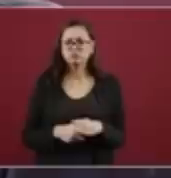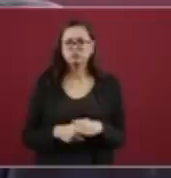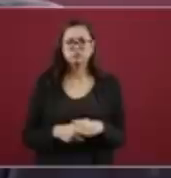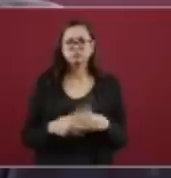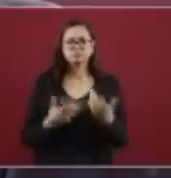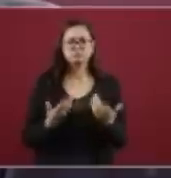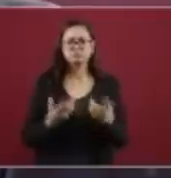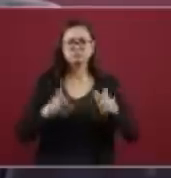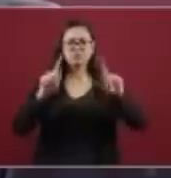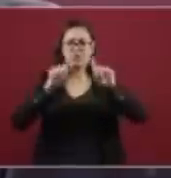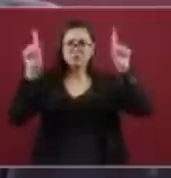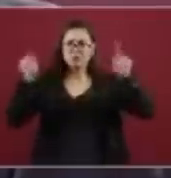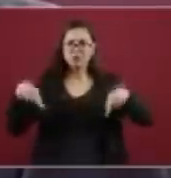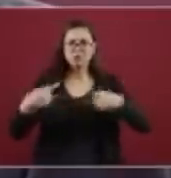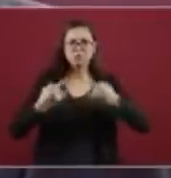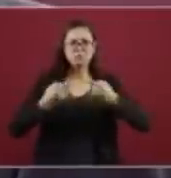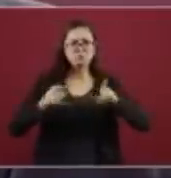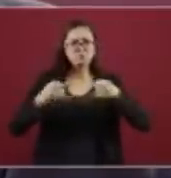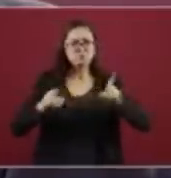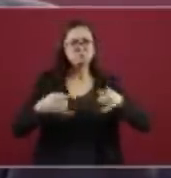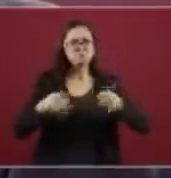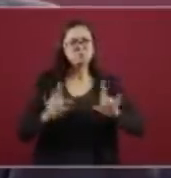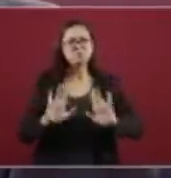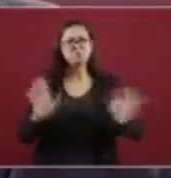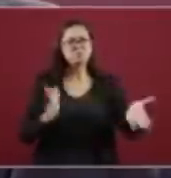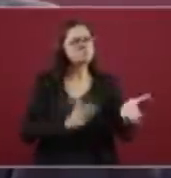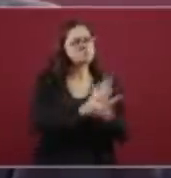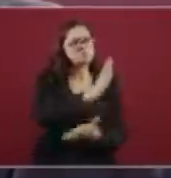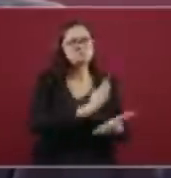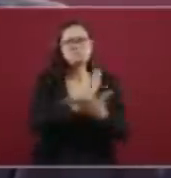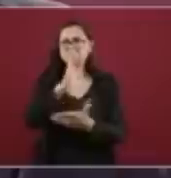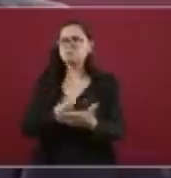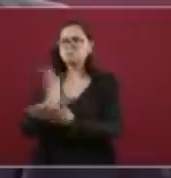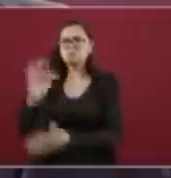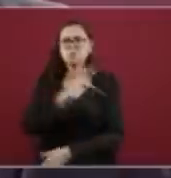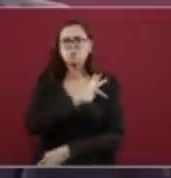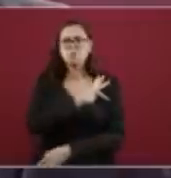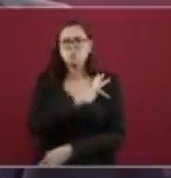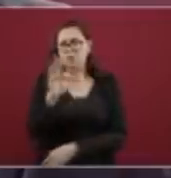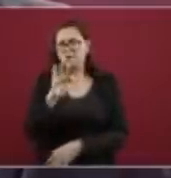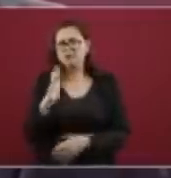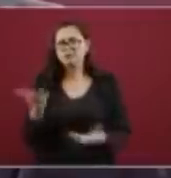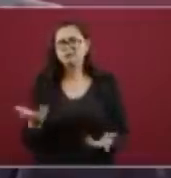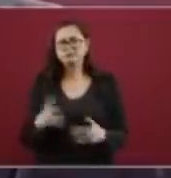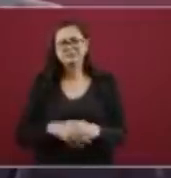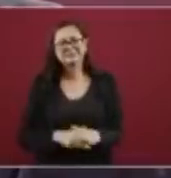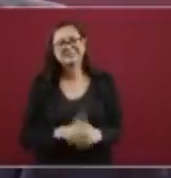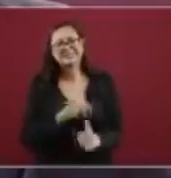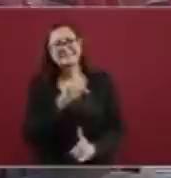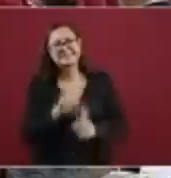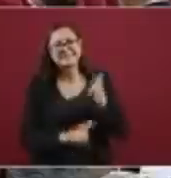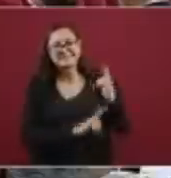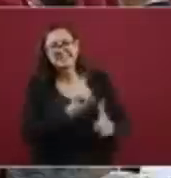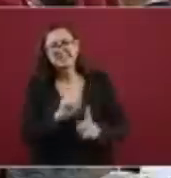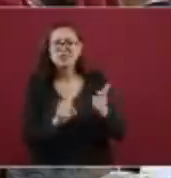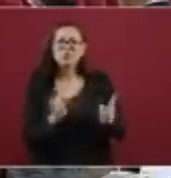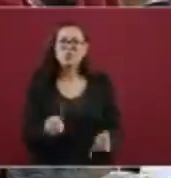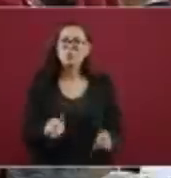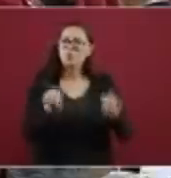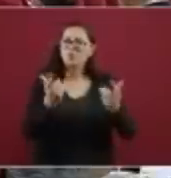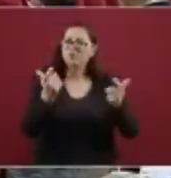garitas, no hay ningún problema. O sea, ¿qué implica? ¿Cuánto implica de